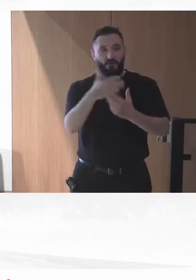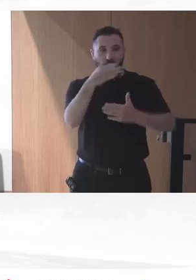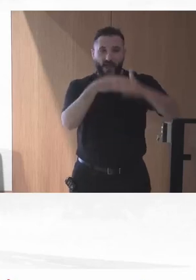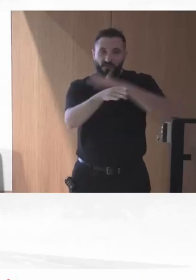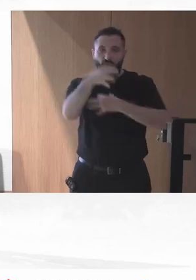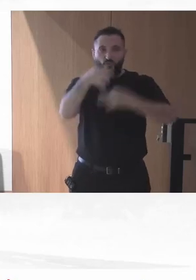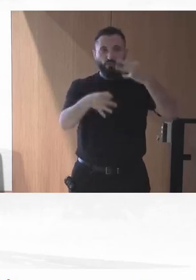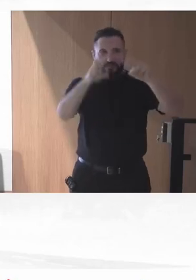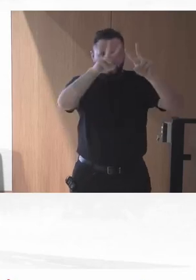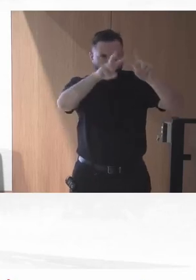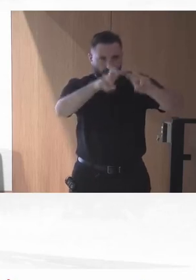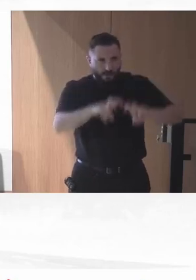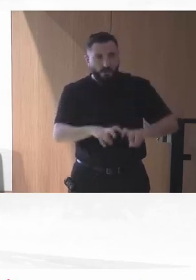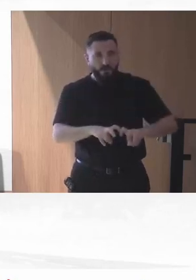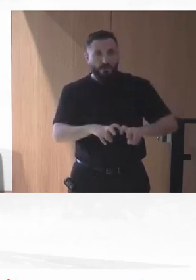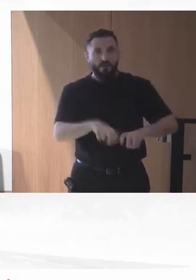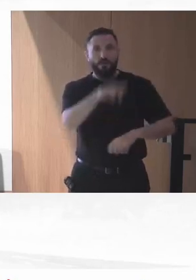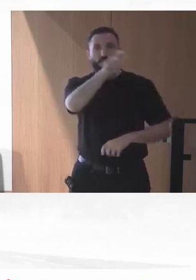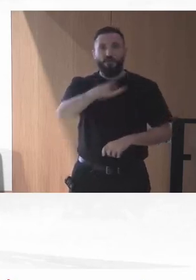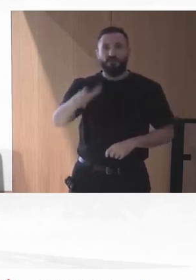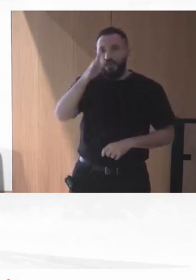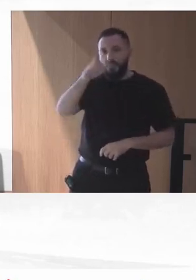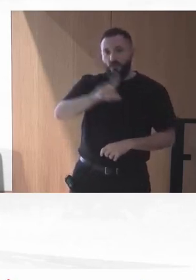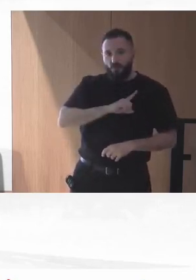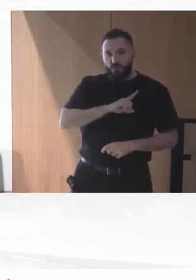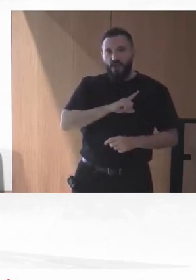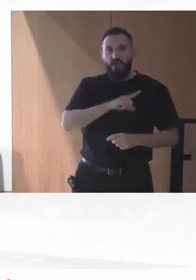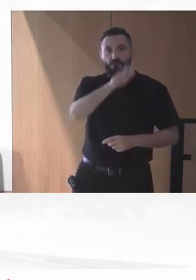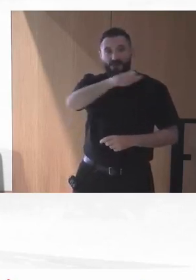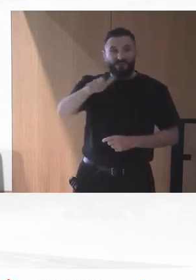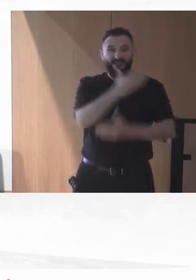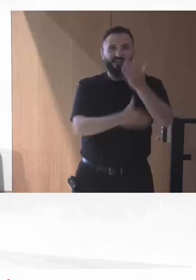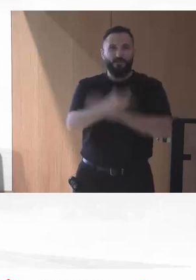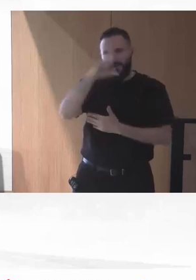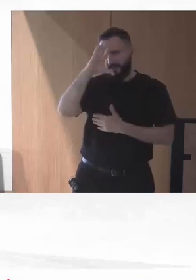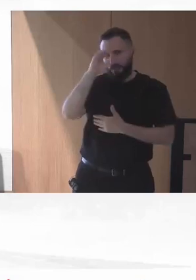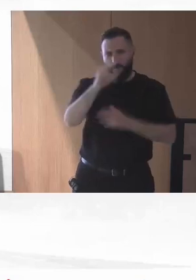justicia con acusados con discapacidades intelectuales